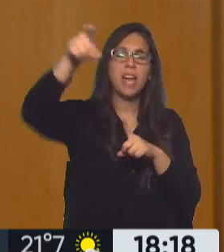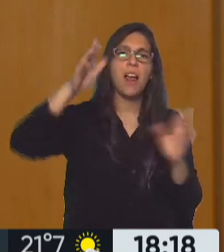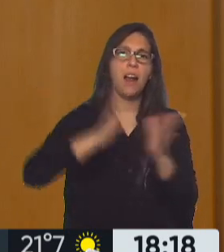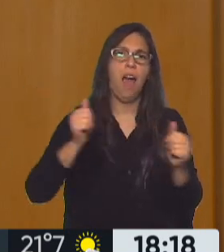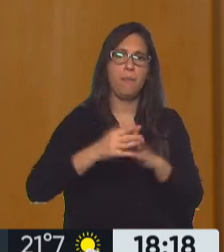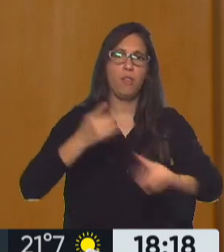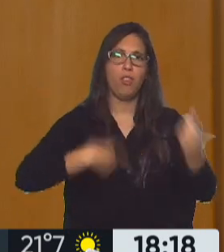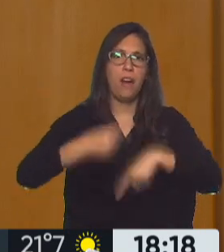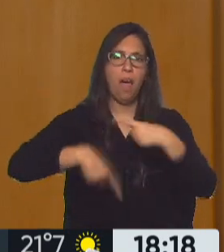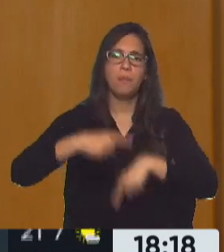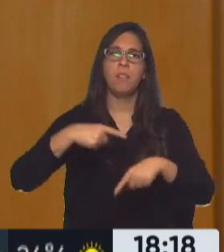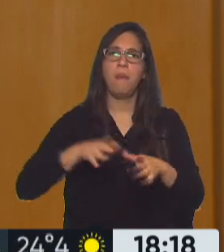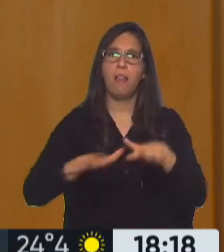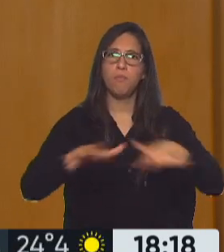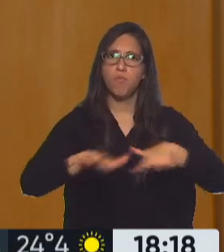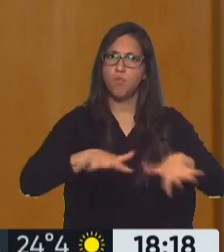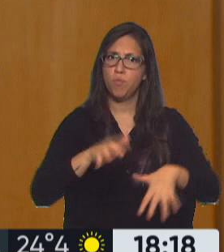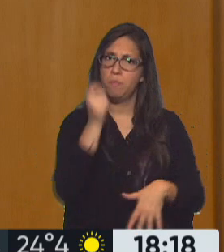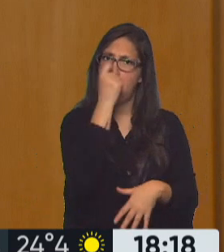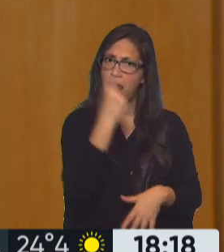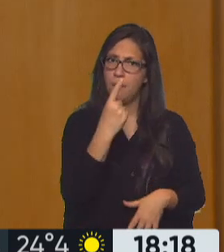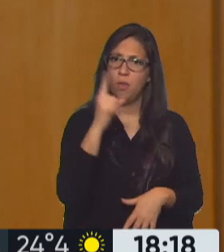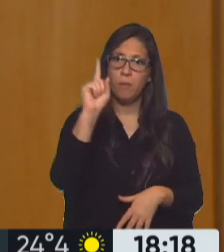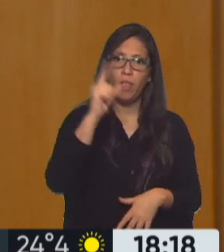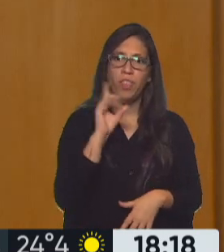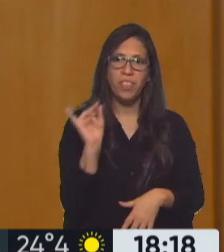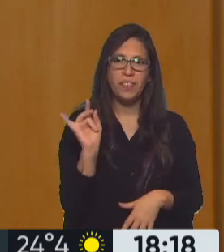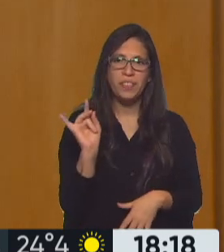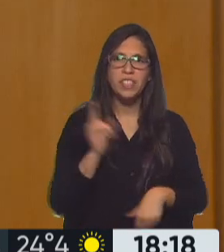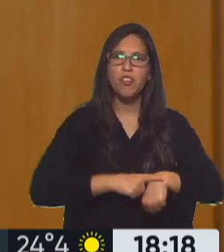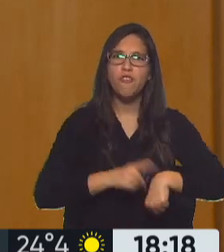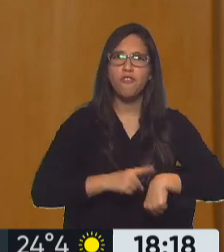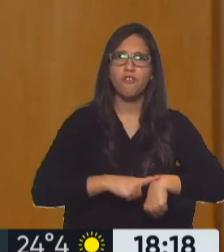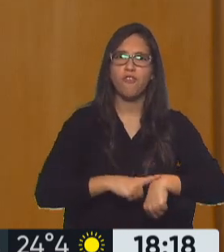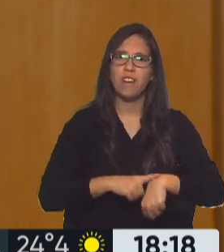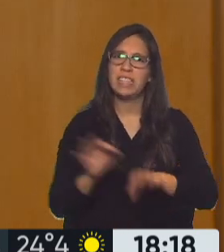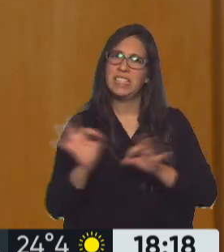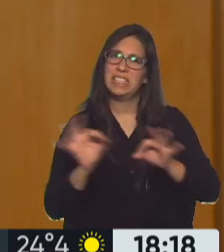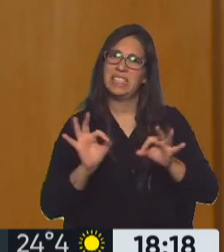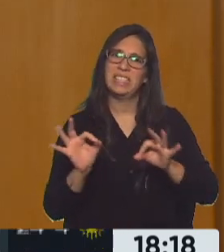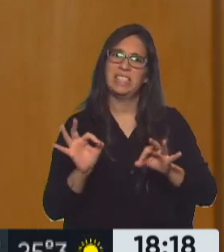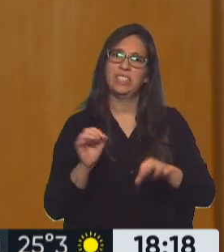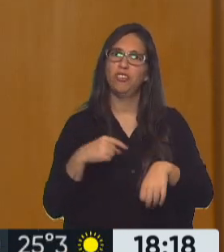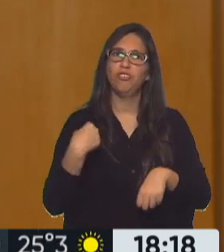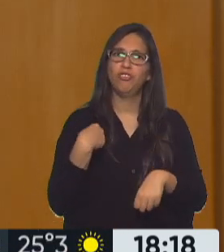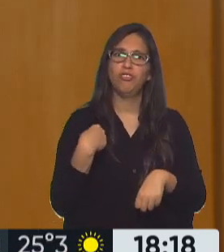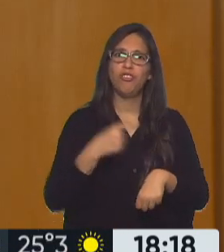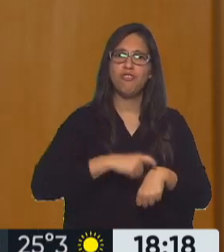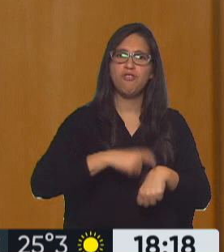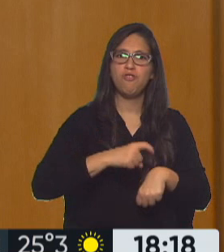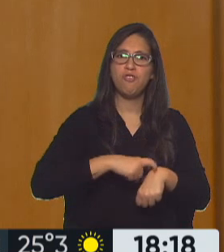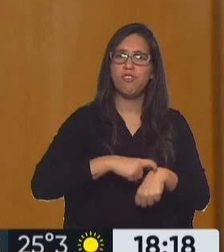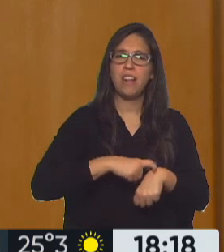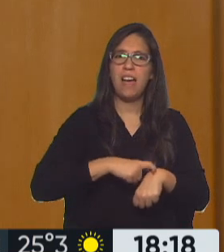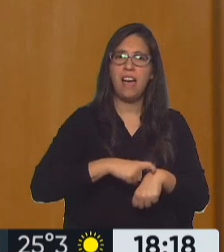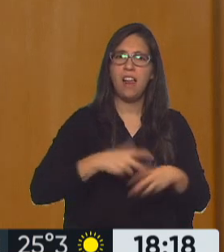la maniobra. Lo cierto es que es difícil los horarios, digamos, ¿no? Porque no estamos en una